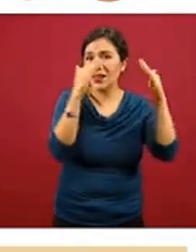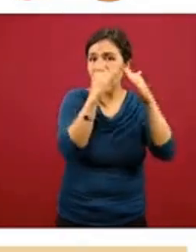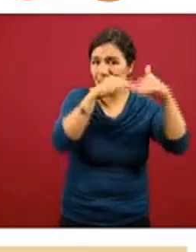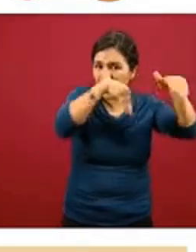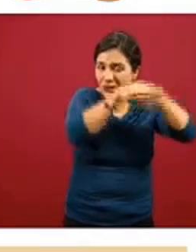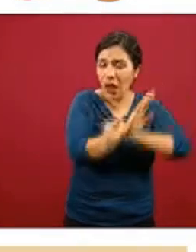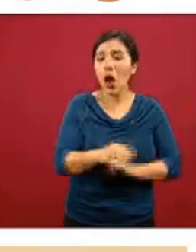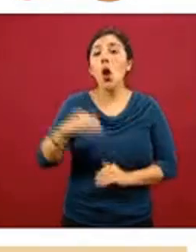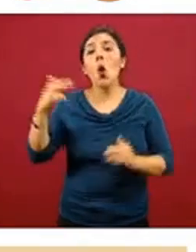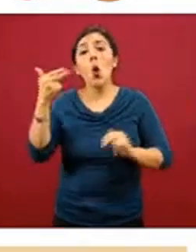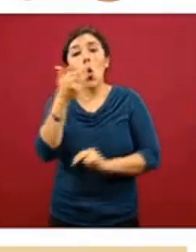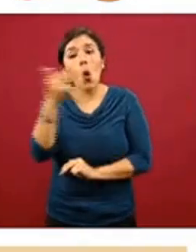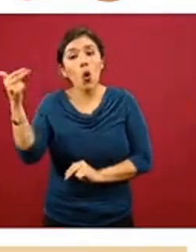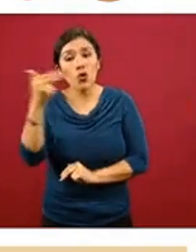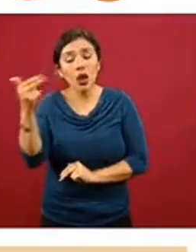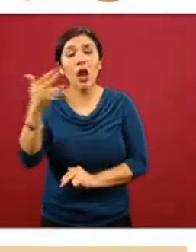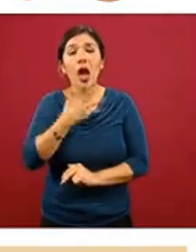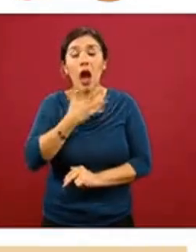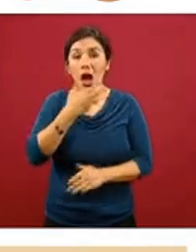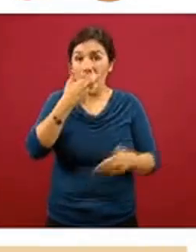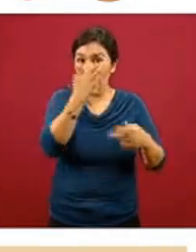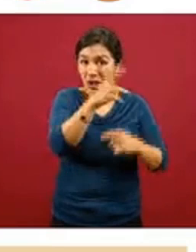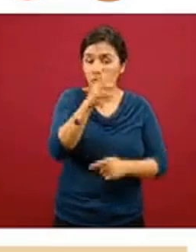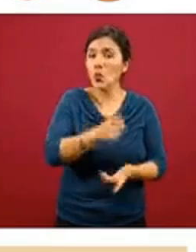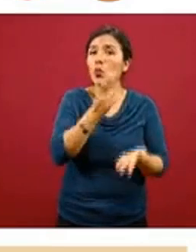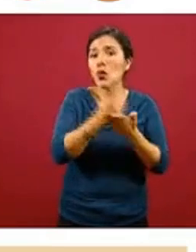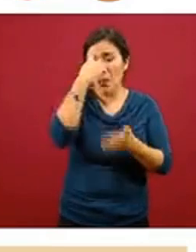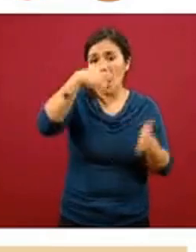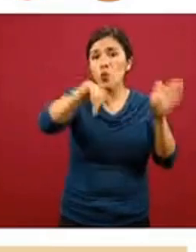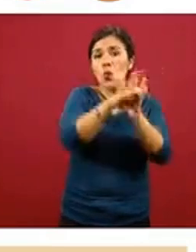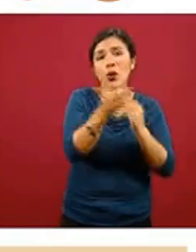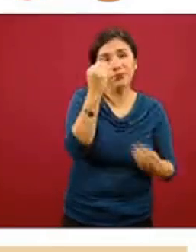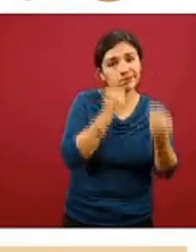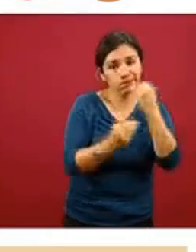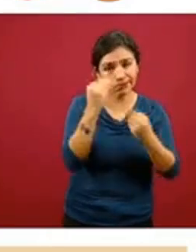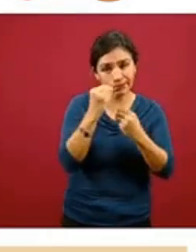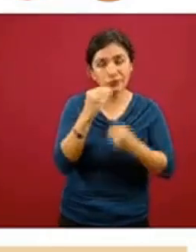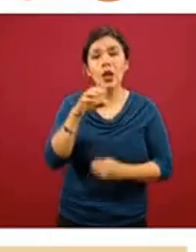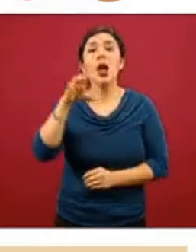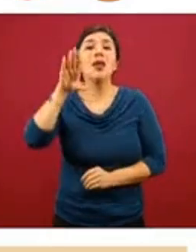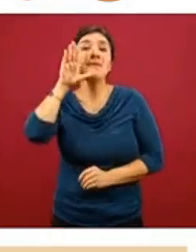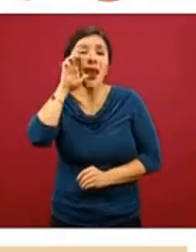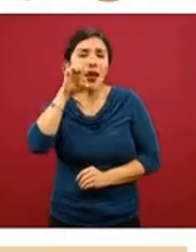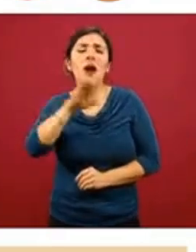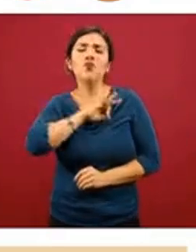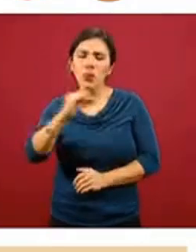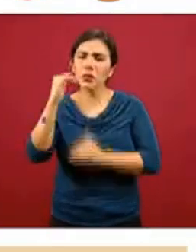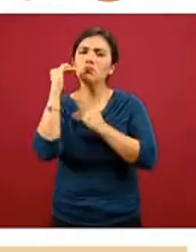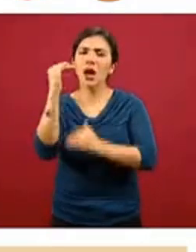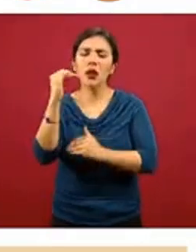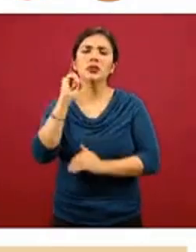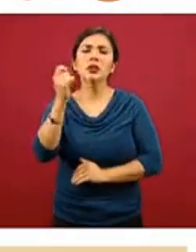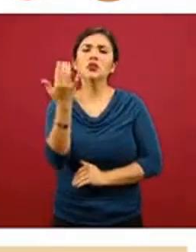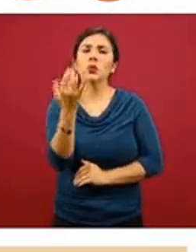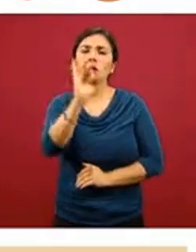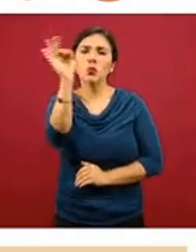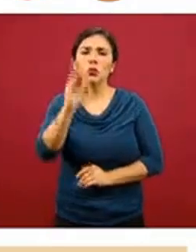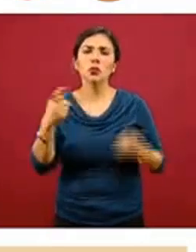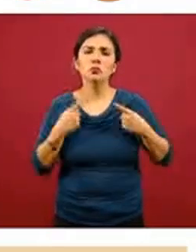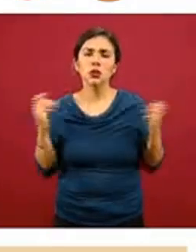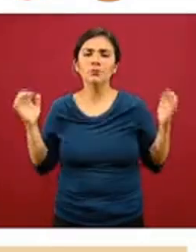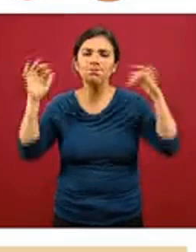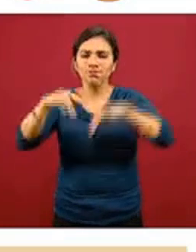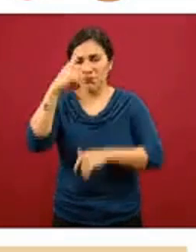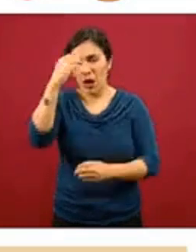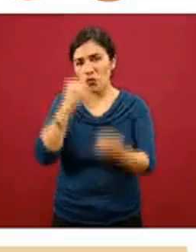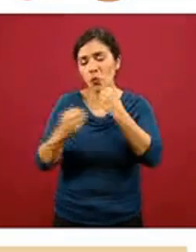domicilio. En el caso de los hoteles que tienen restaurantes, solamente servicio a la habitación. Ya en un naranja puede haber una apertura al 50%,